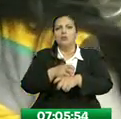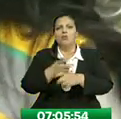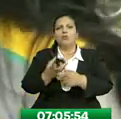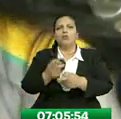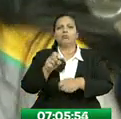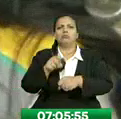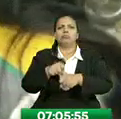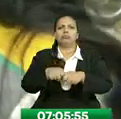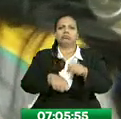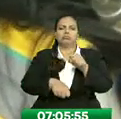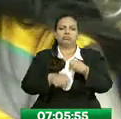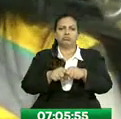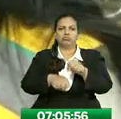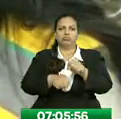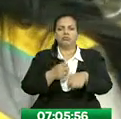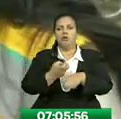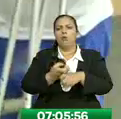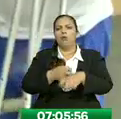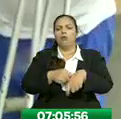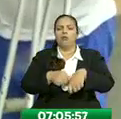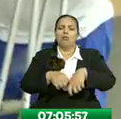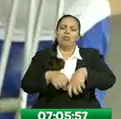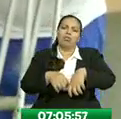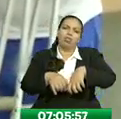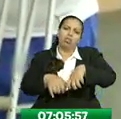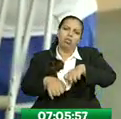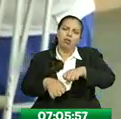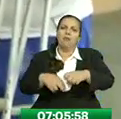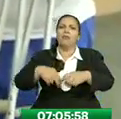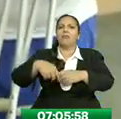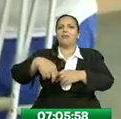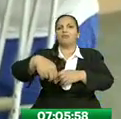referencia al hospital, que ya se la hemos conseguido el día de hoy. Informó José.